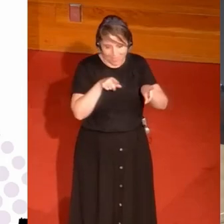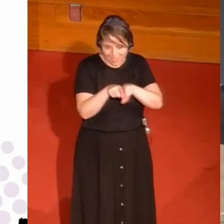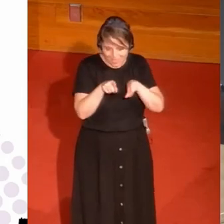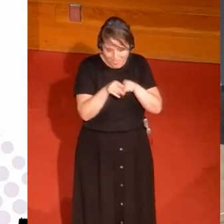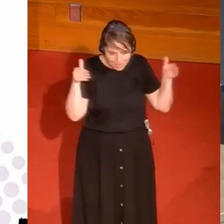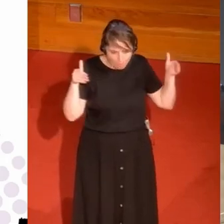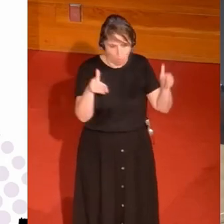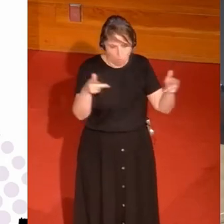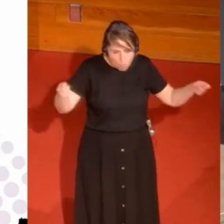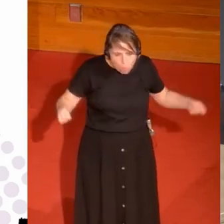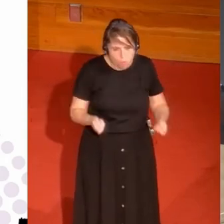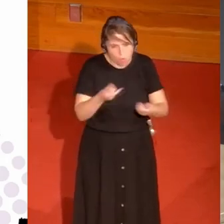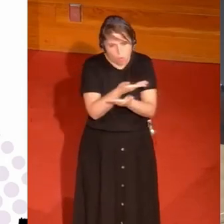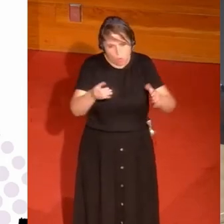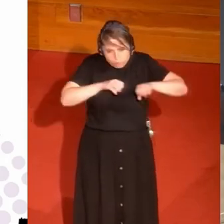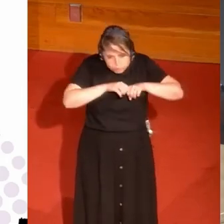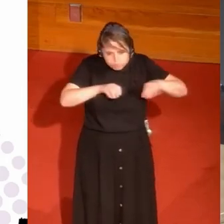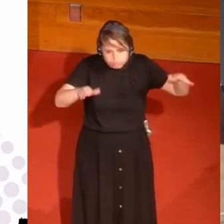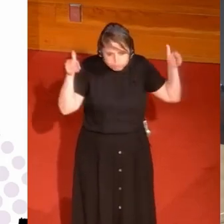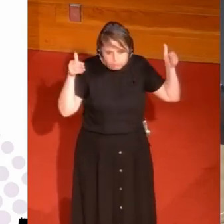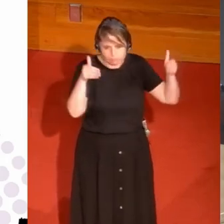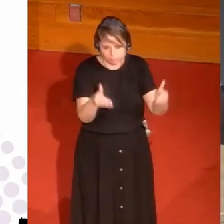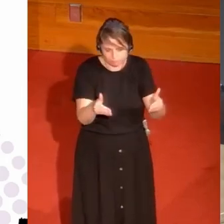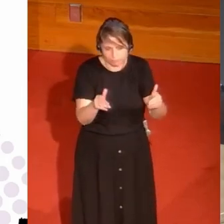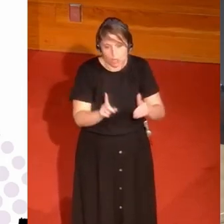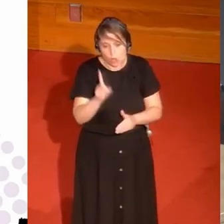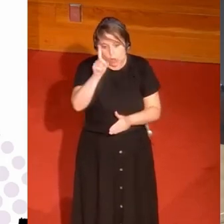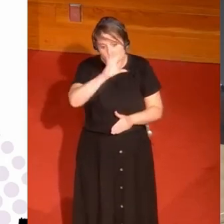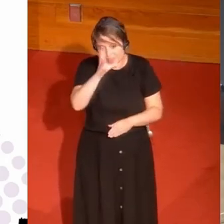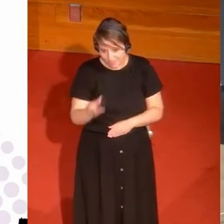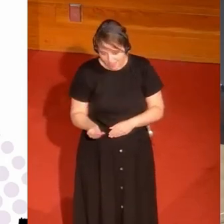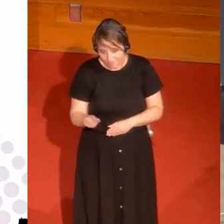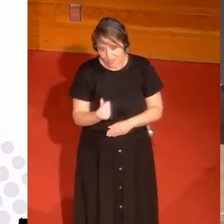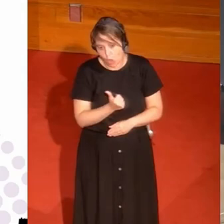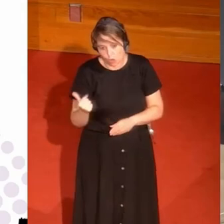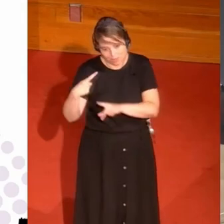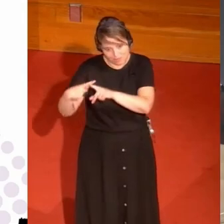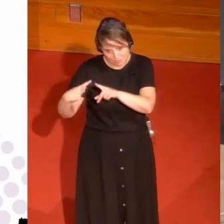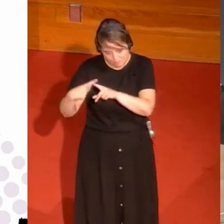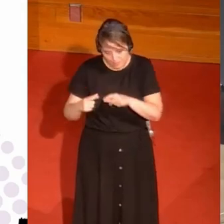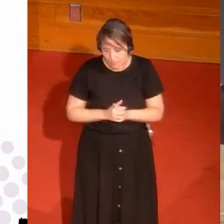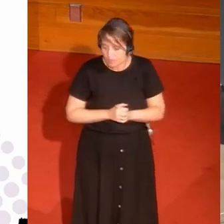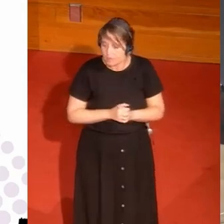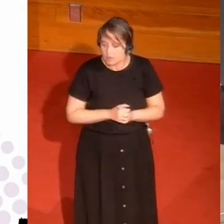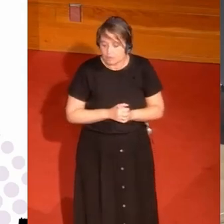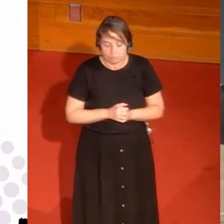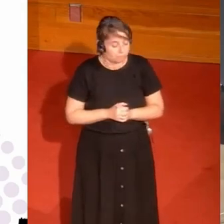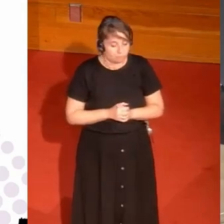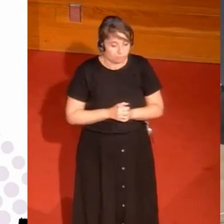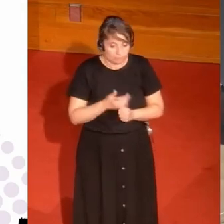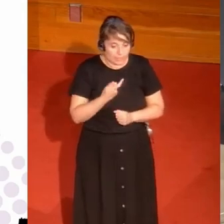conocer eh Esa esa centrarme más en en el norte de África y en Oriente medio eh Por supuesto que que